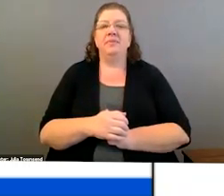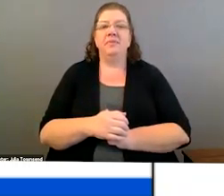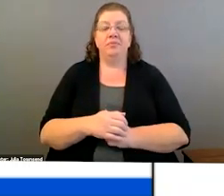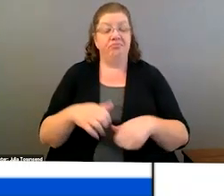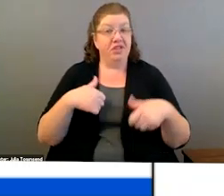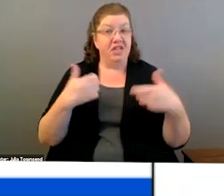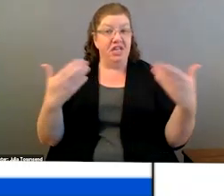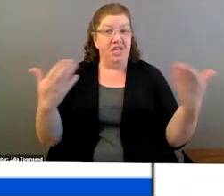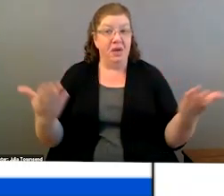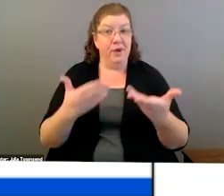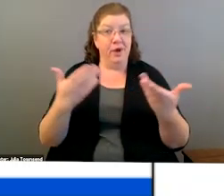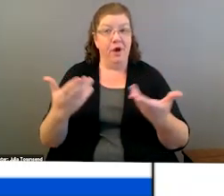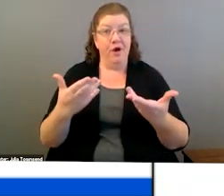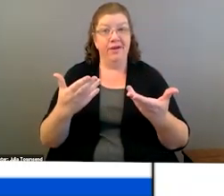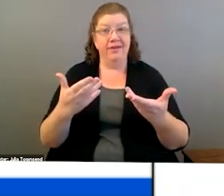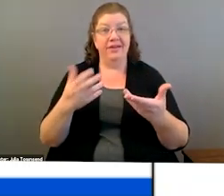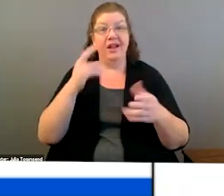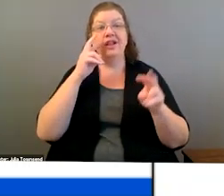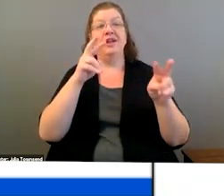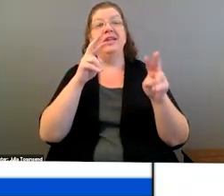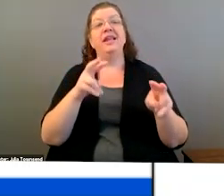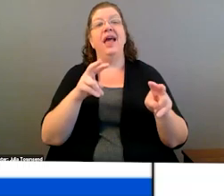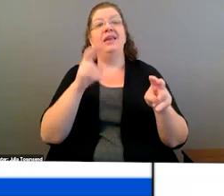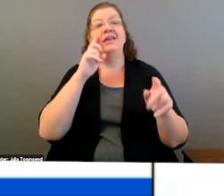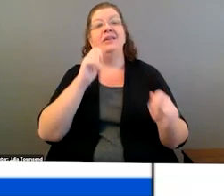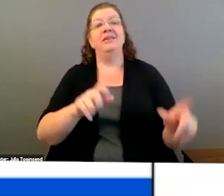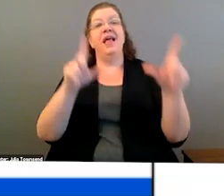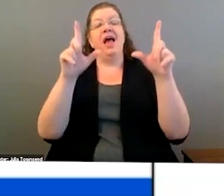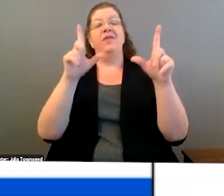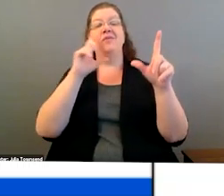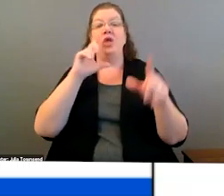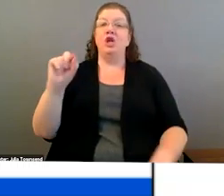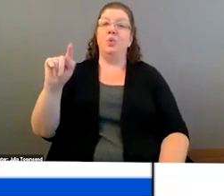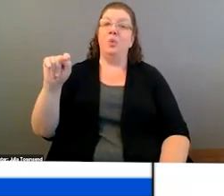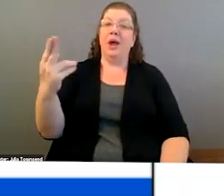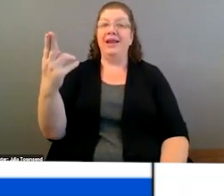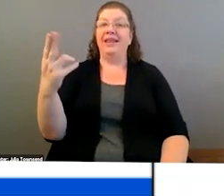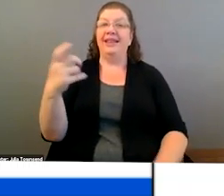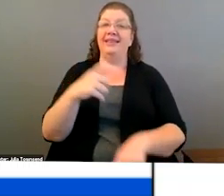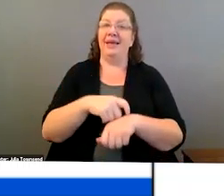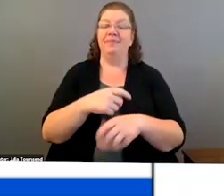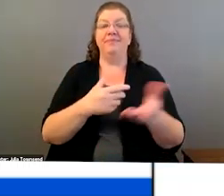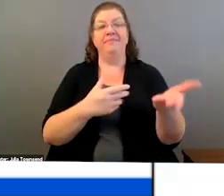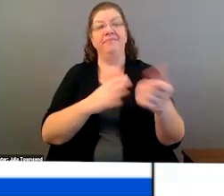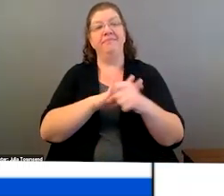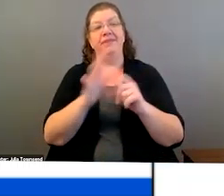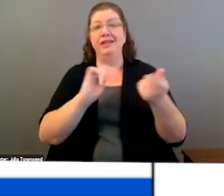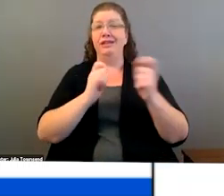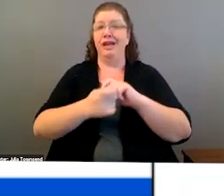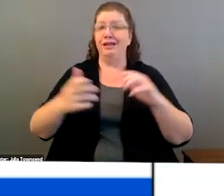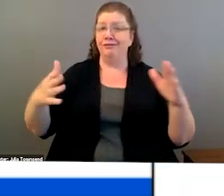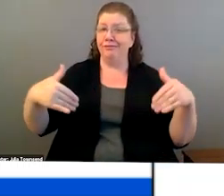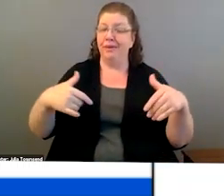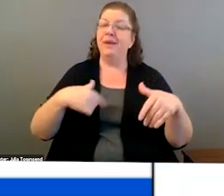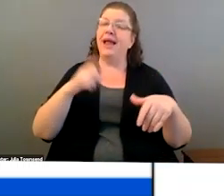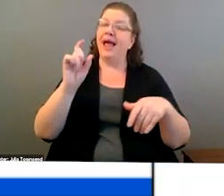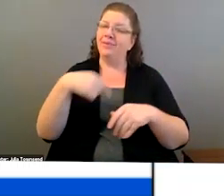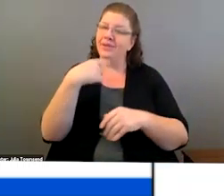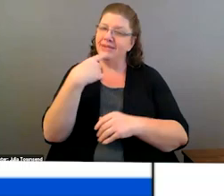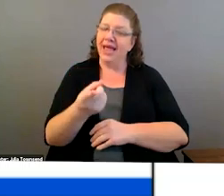aquí estamos mirando aquí la diapositiva sobre los factores determinantes por la vez